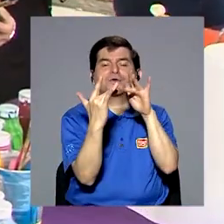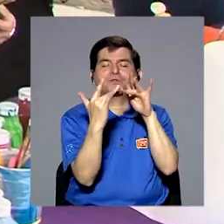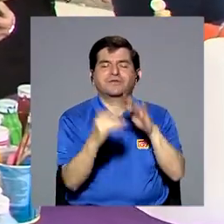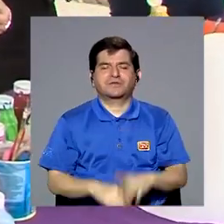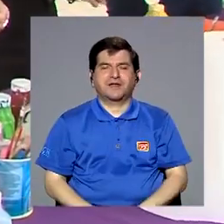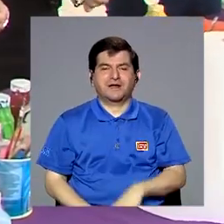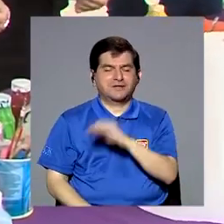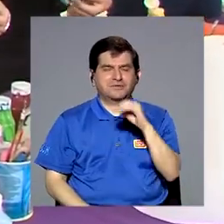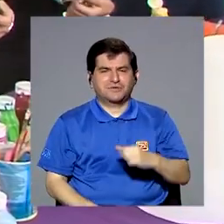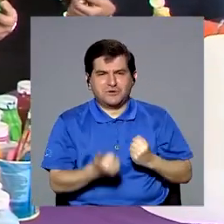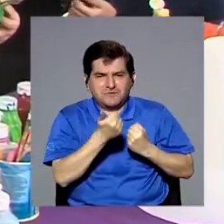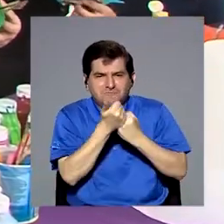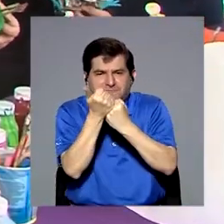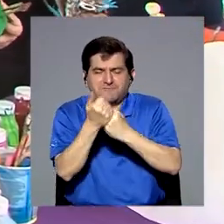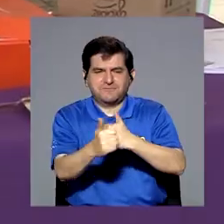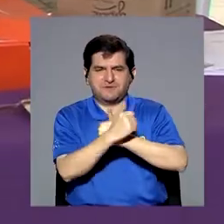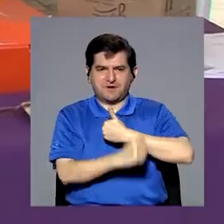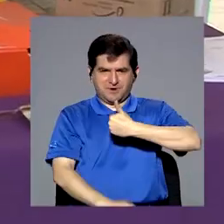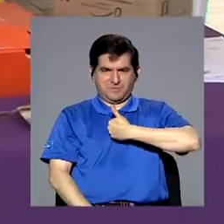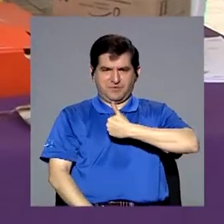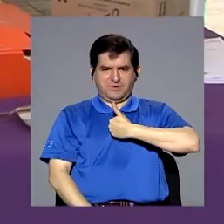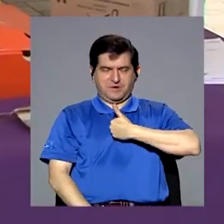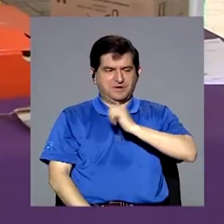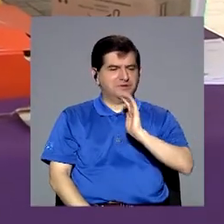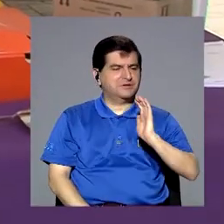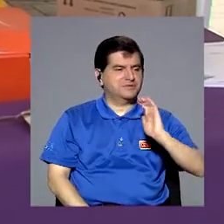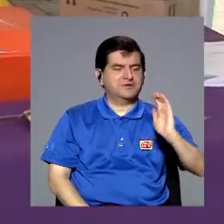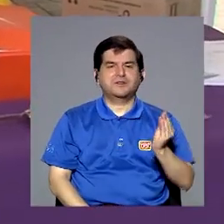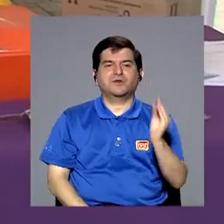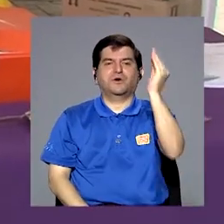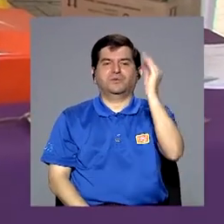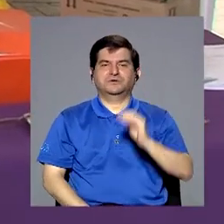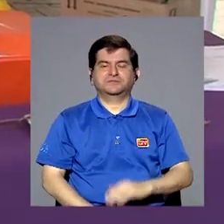a reforzar esa autoestima también. También,